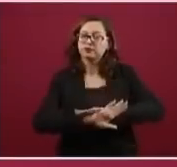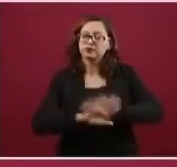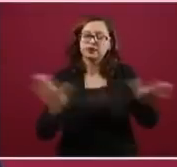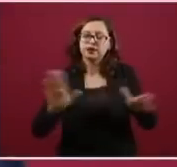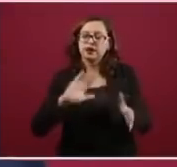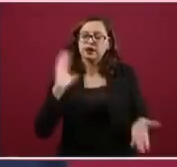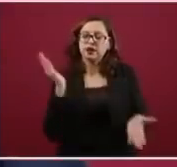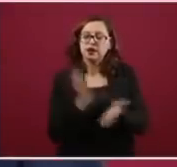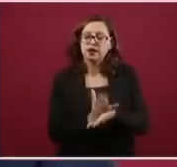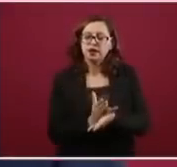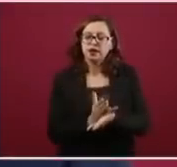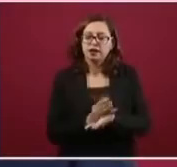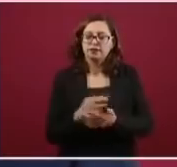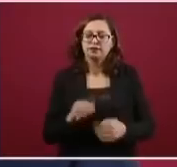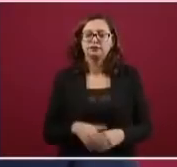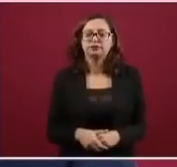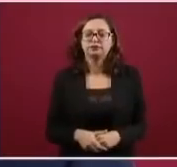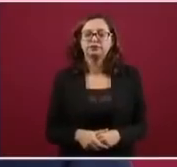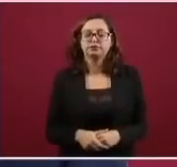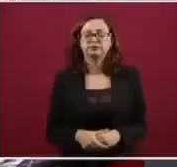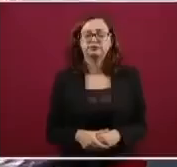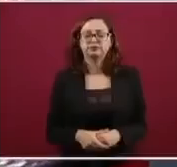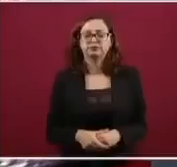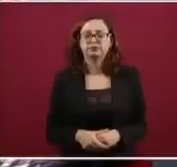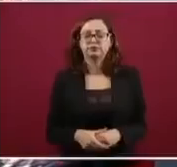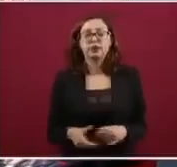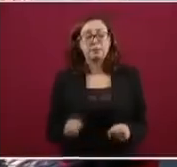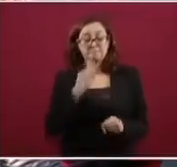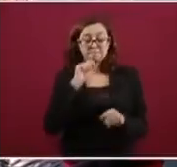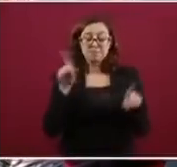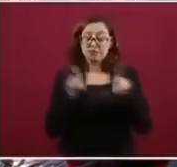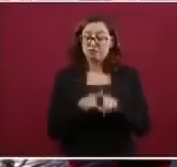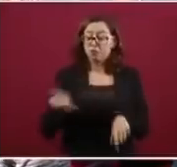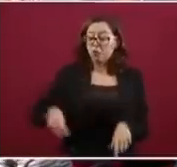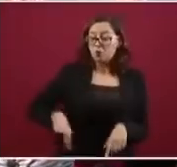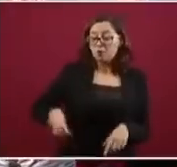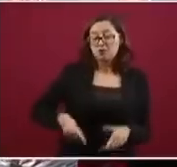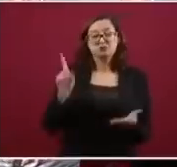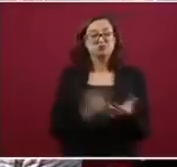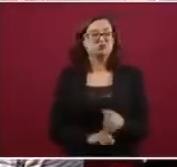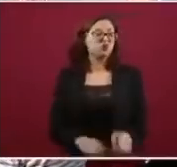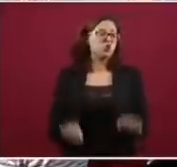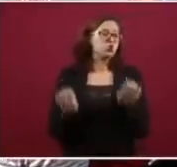y vamos bien porque ya no hay lujos en el gobierno